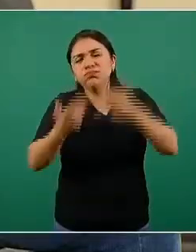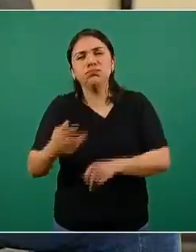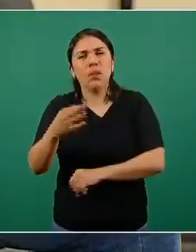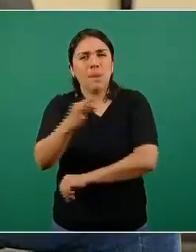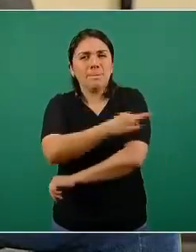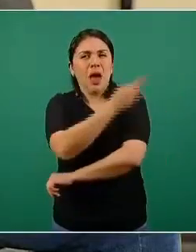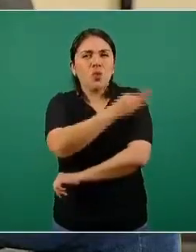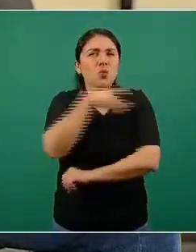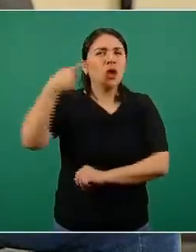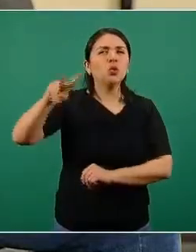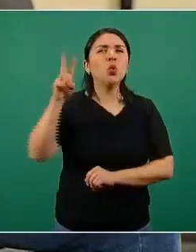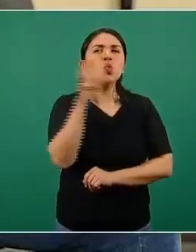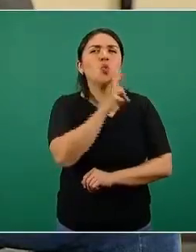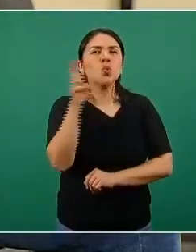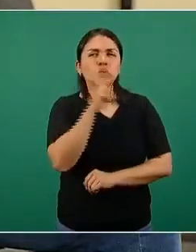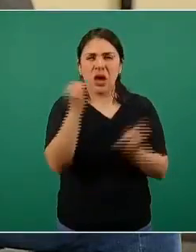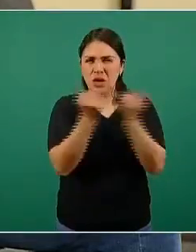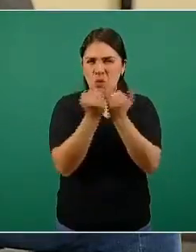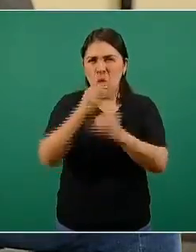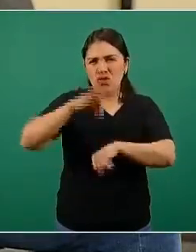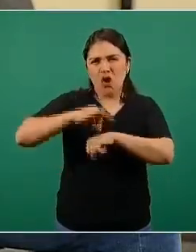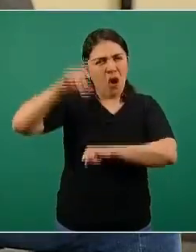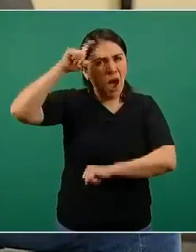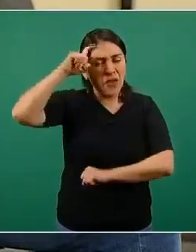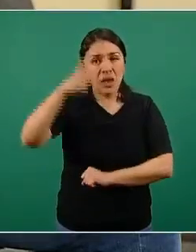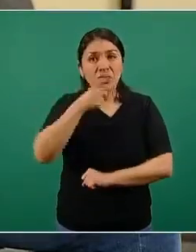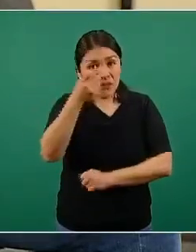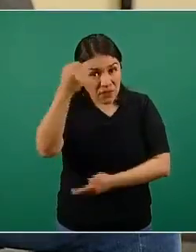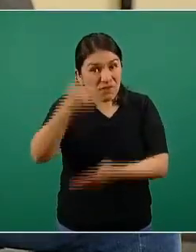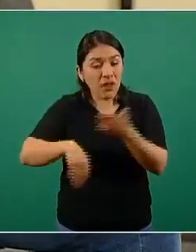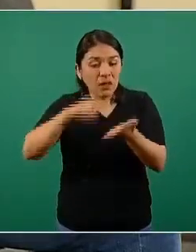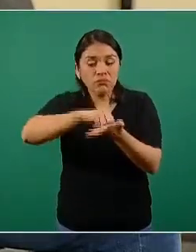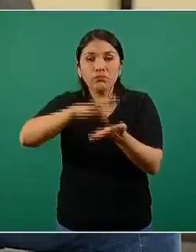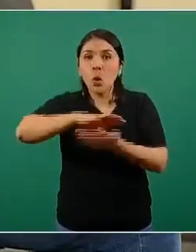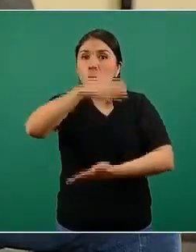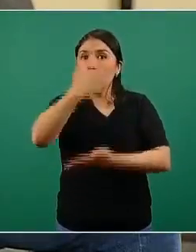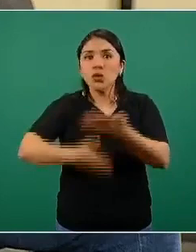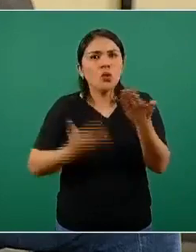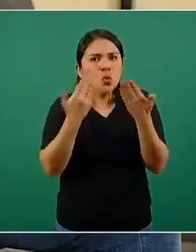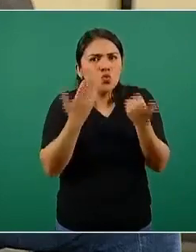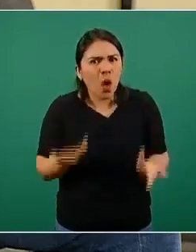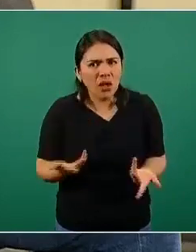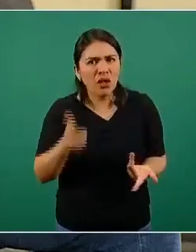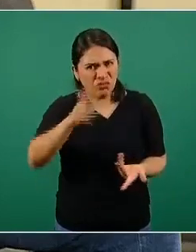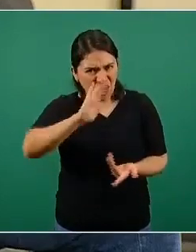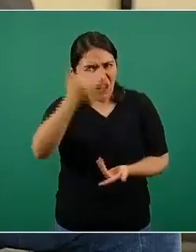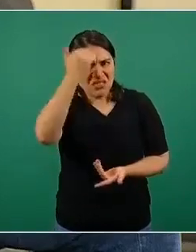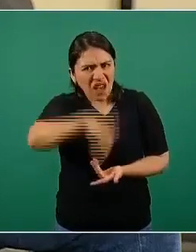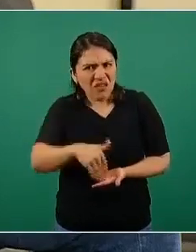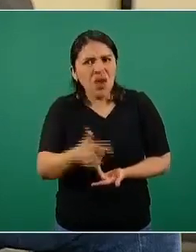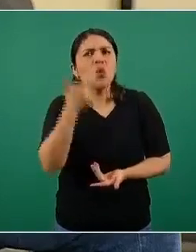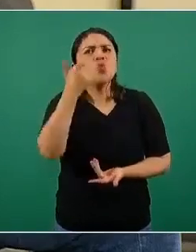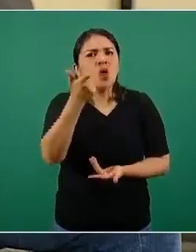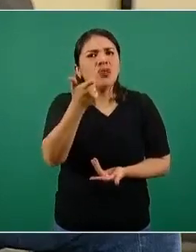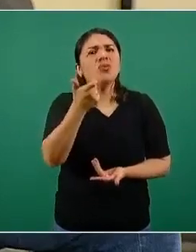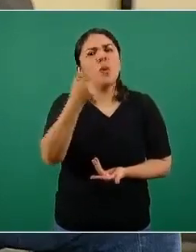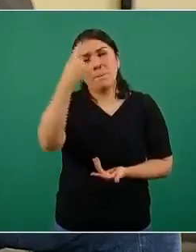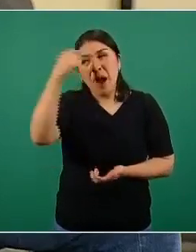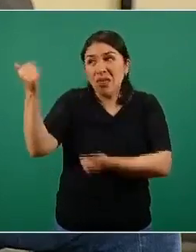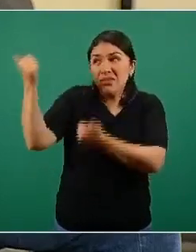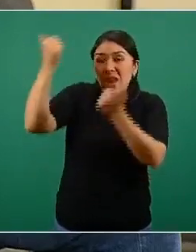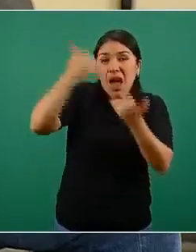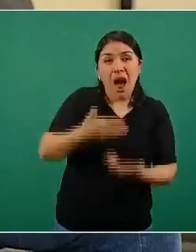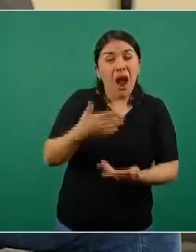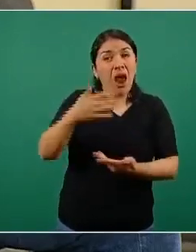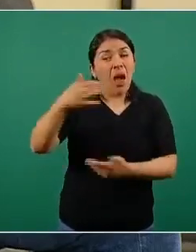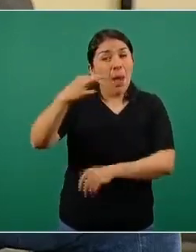rusa, también dijo el doctor Gatell que no estaba contemplado en el contrato. Quería saber si tienen un estimado de cuánto costará traer esta